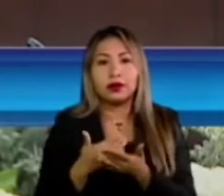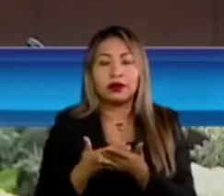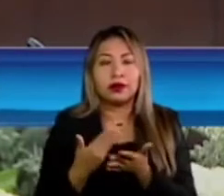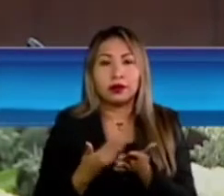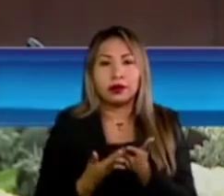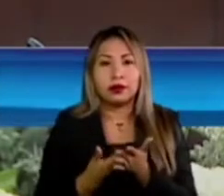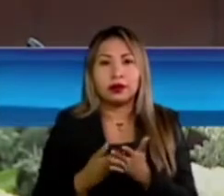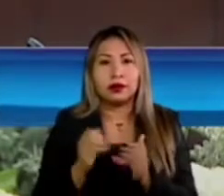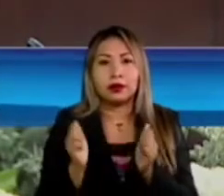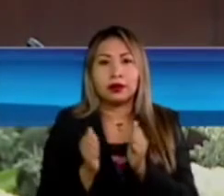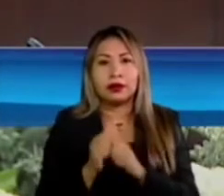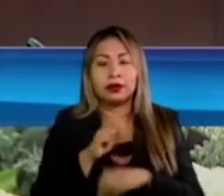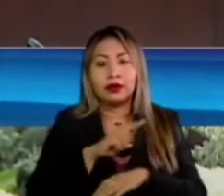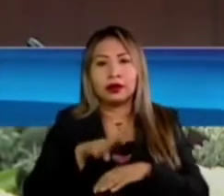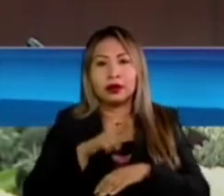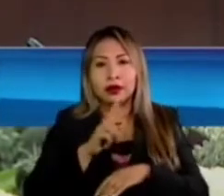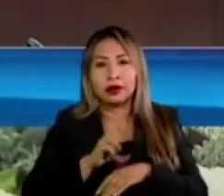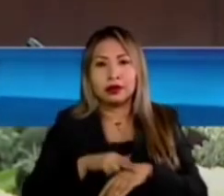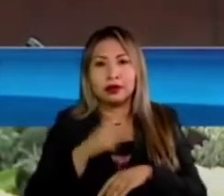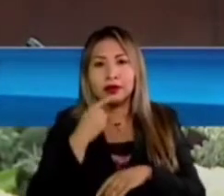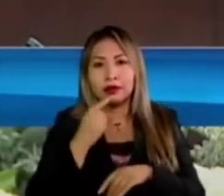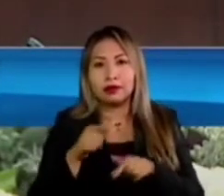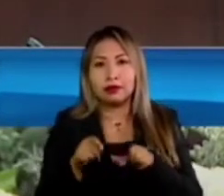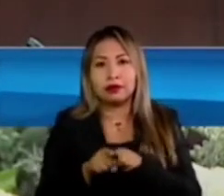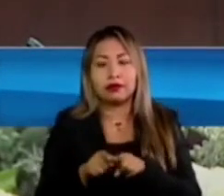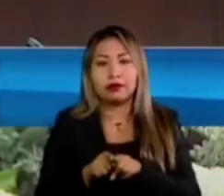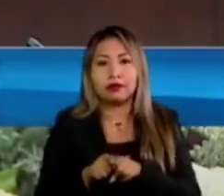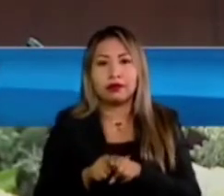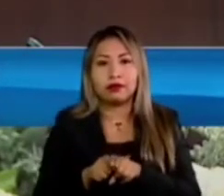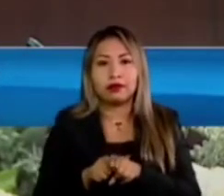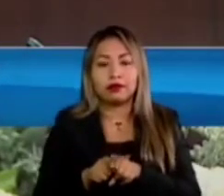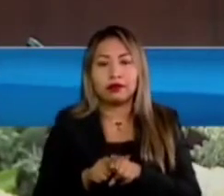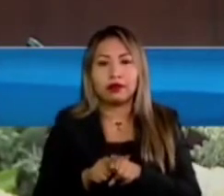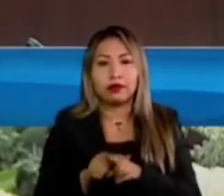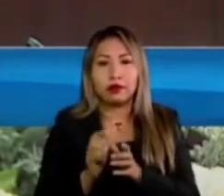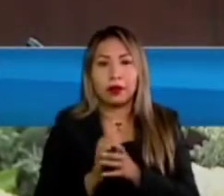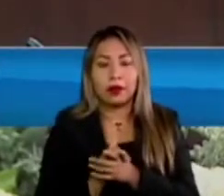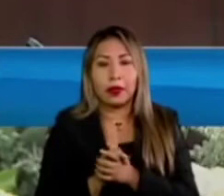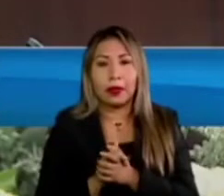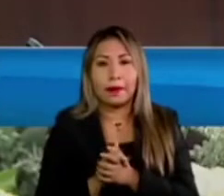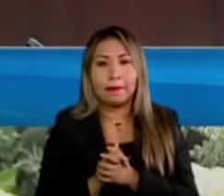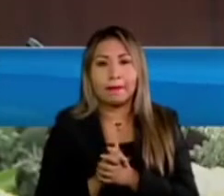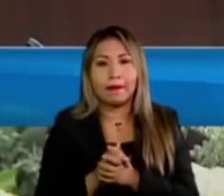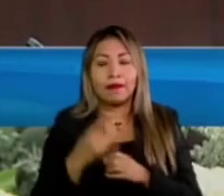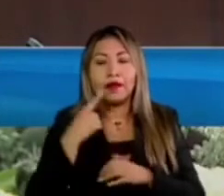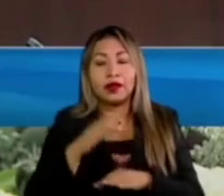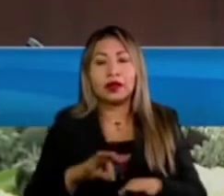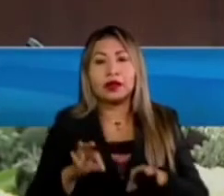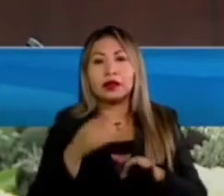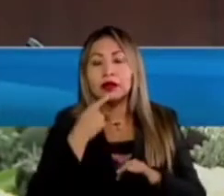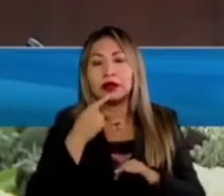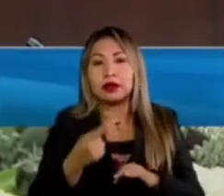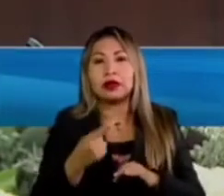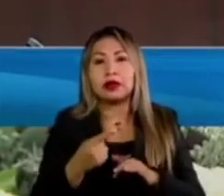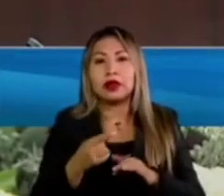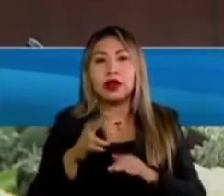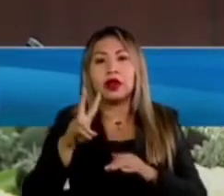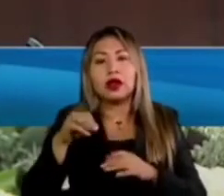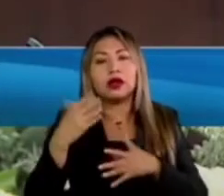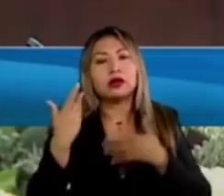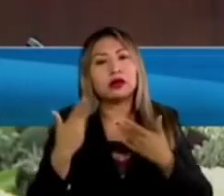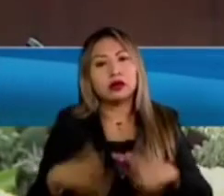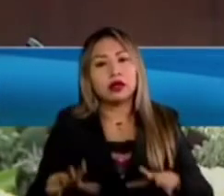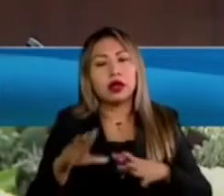Nación, y la auditoría de la Contraloría concluyó que efectivamente se habían cumplido